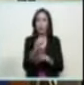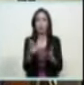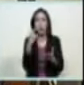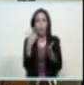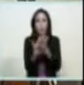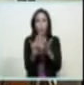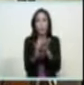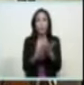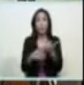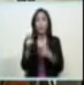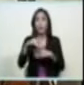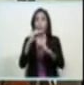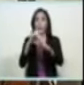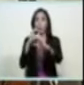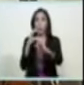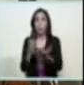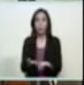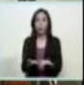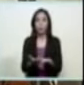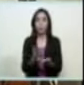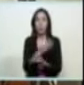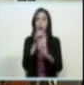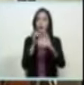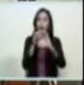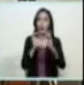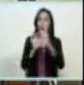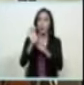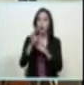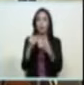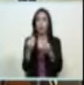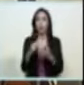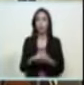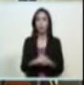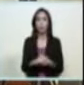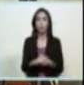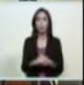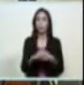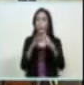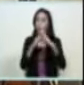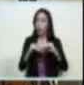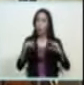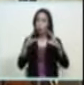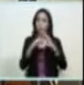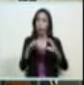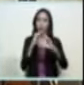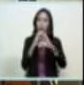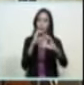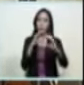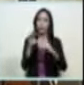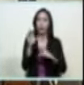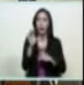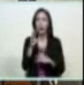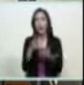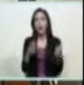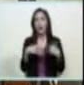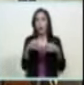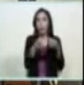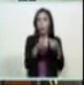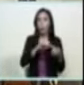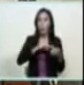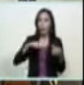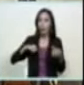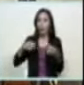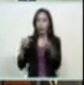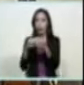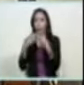El transporte público de pasajeros, todo el transporte público, tanto el que está en el sector privado como el que está en el